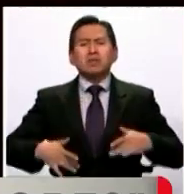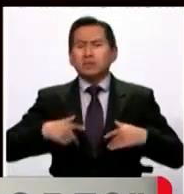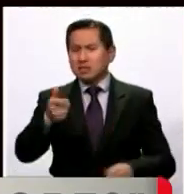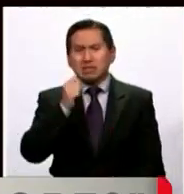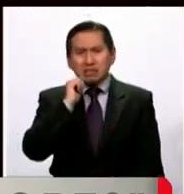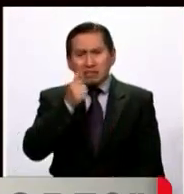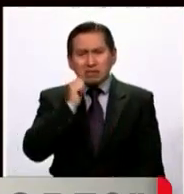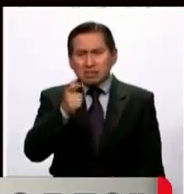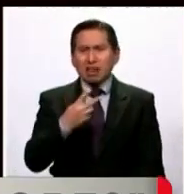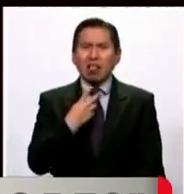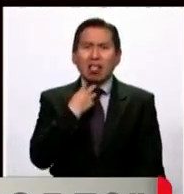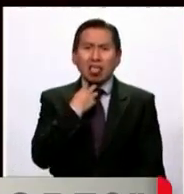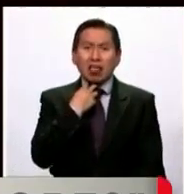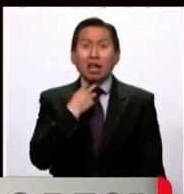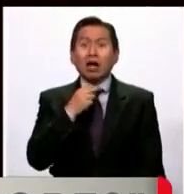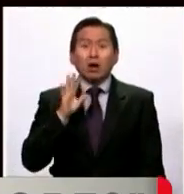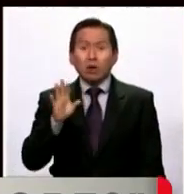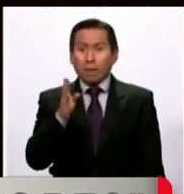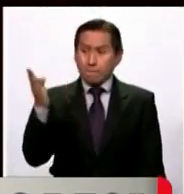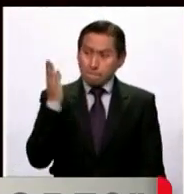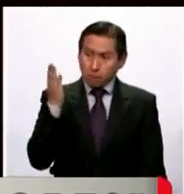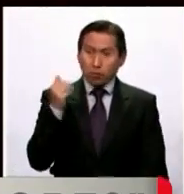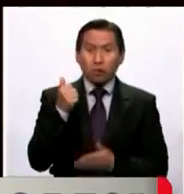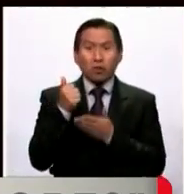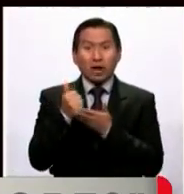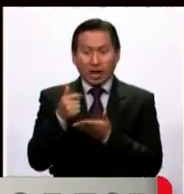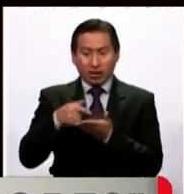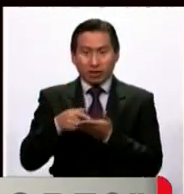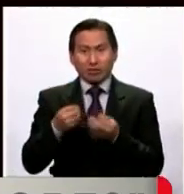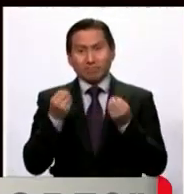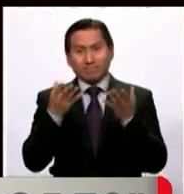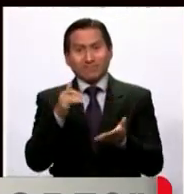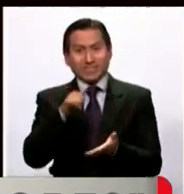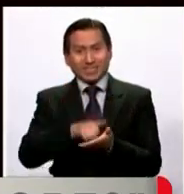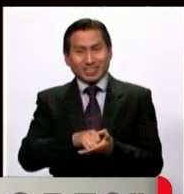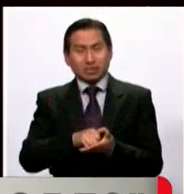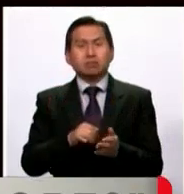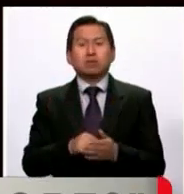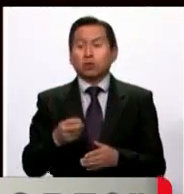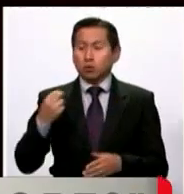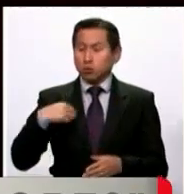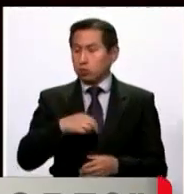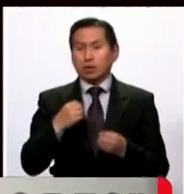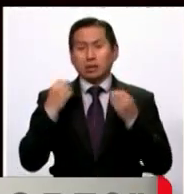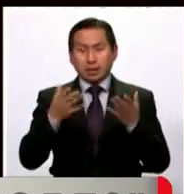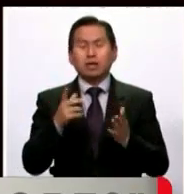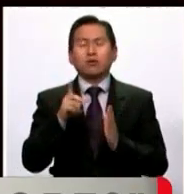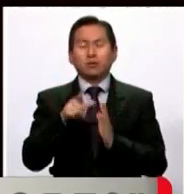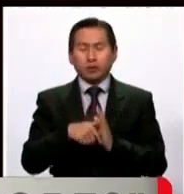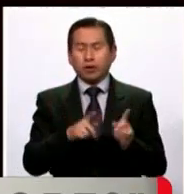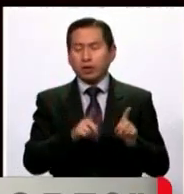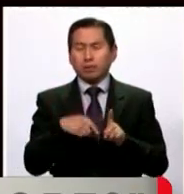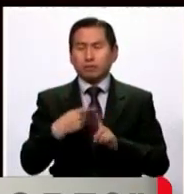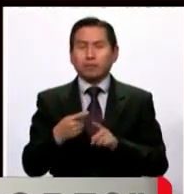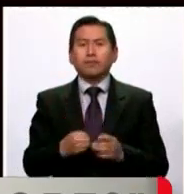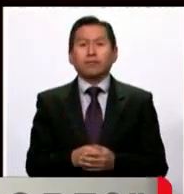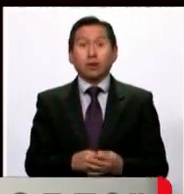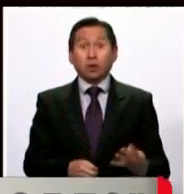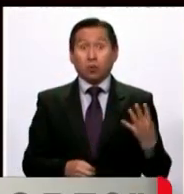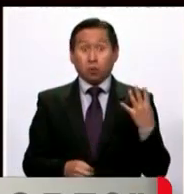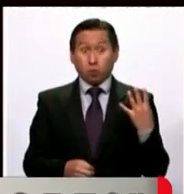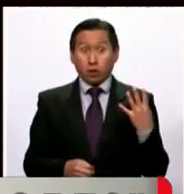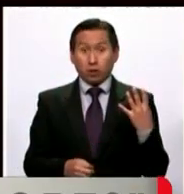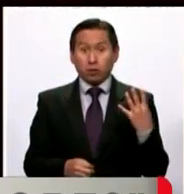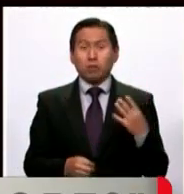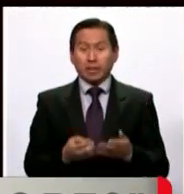día. Para eso son los bonos y las ayudas que estamos dando y que vamos a dar. Y 4.